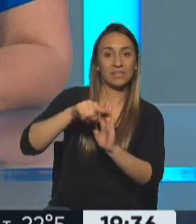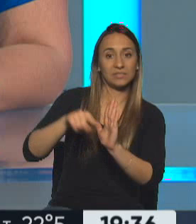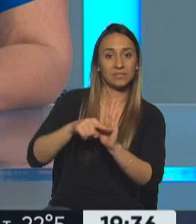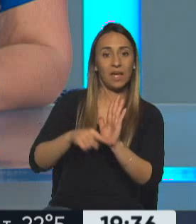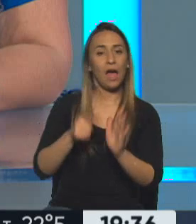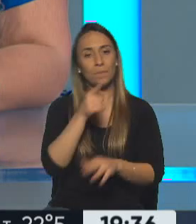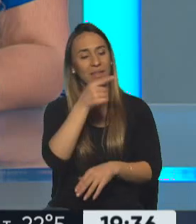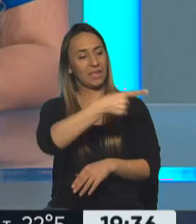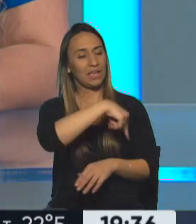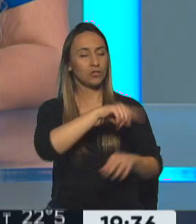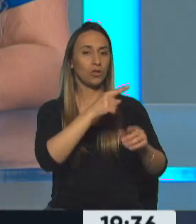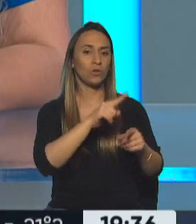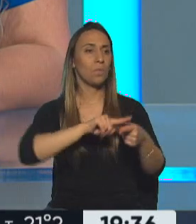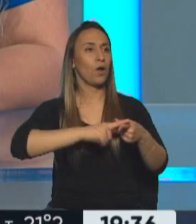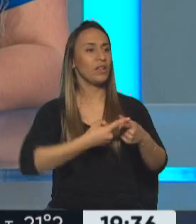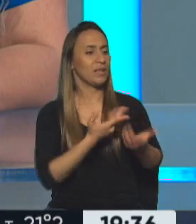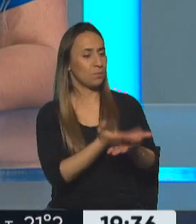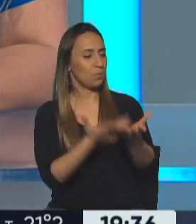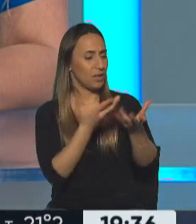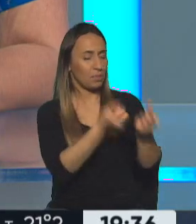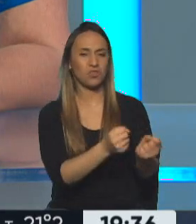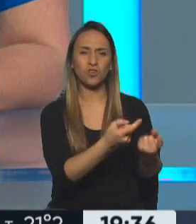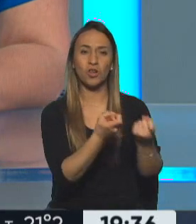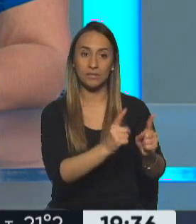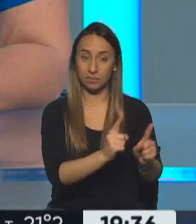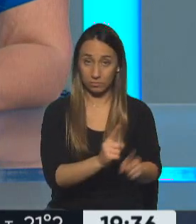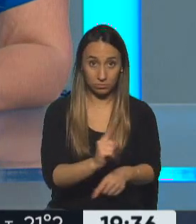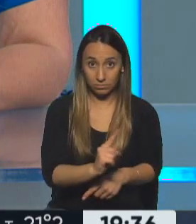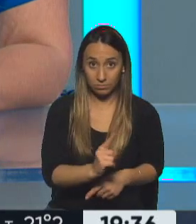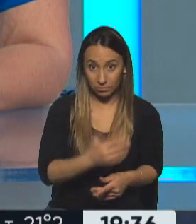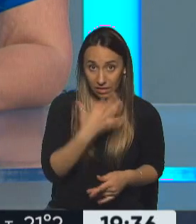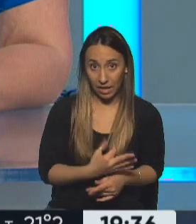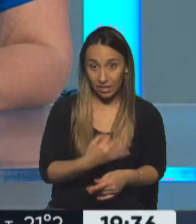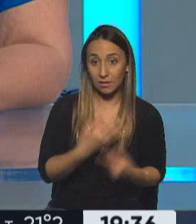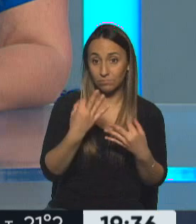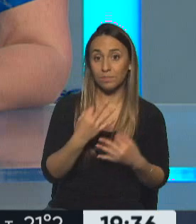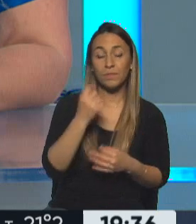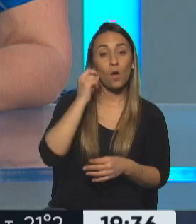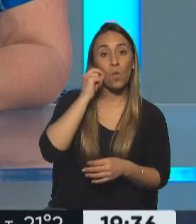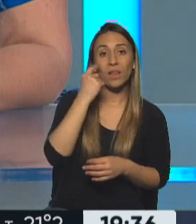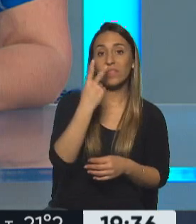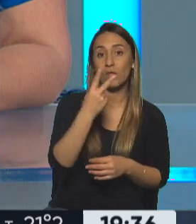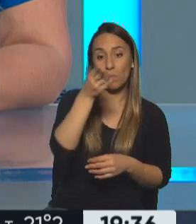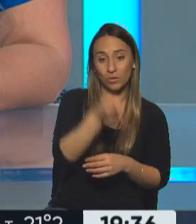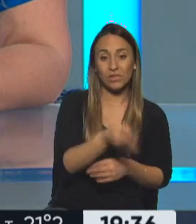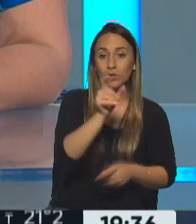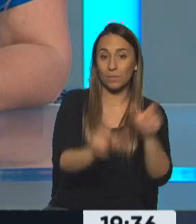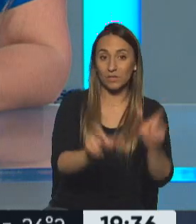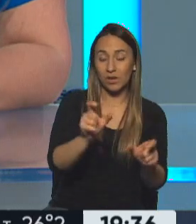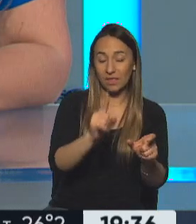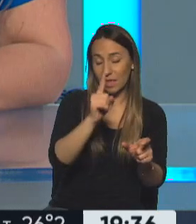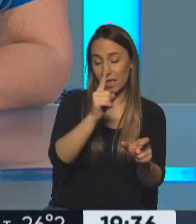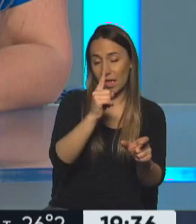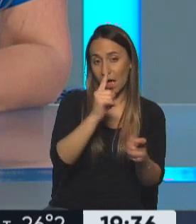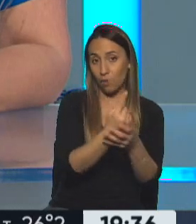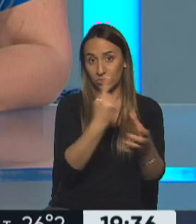necesitan tanta política pública. Y bueno, no, la realidad es que el 42% de las personas con espectro autista además tienen discapacidad intelectual.